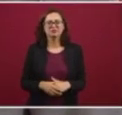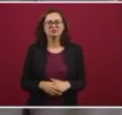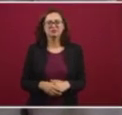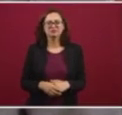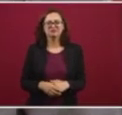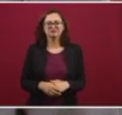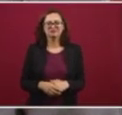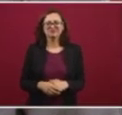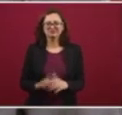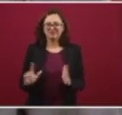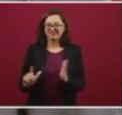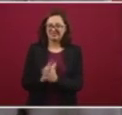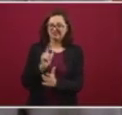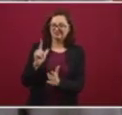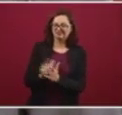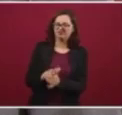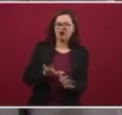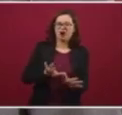se actúa al margen de la ley.